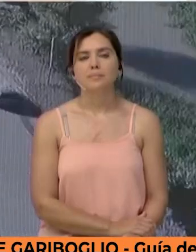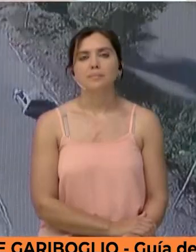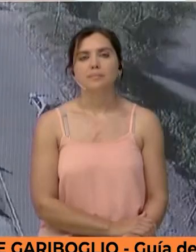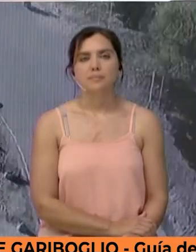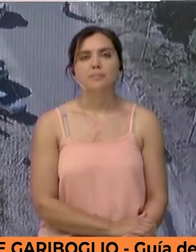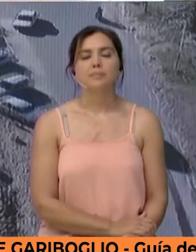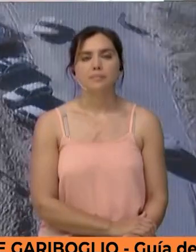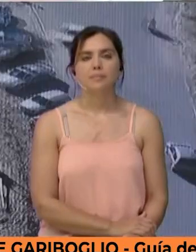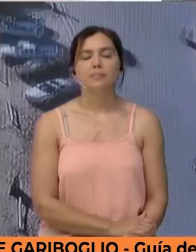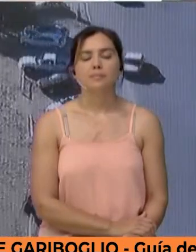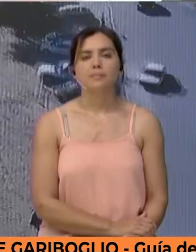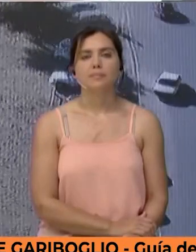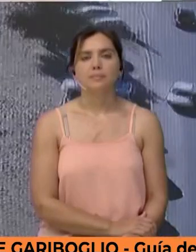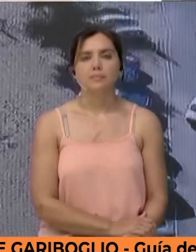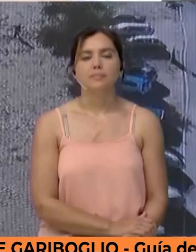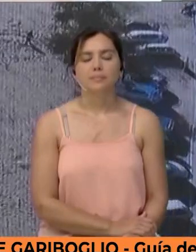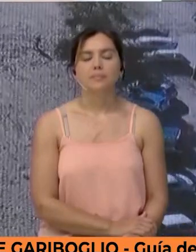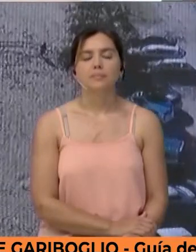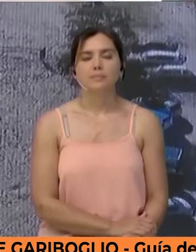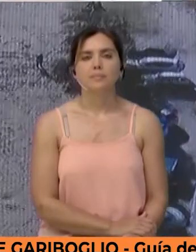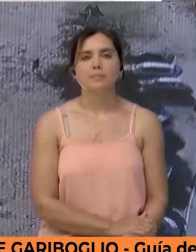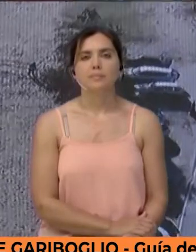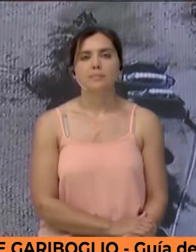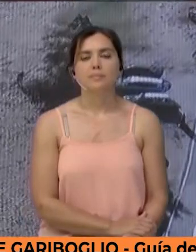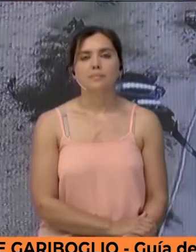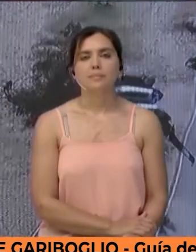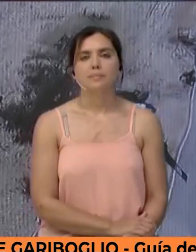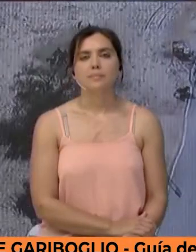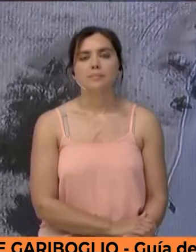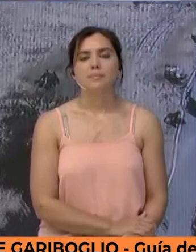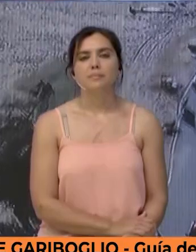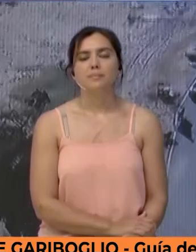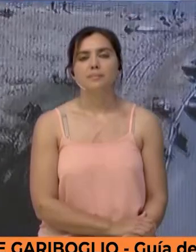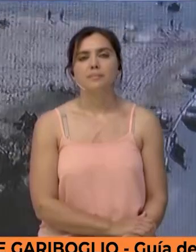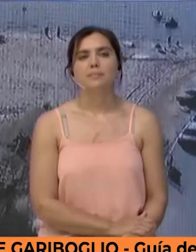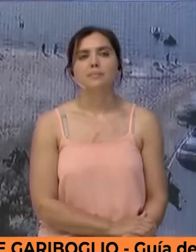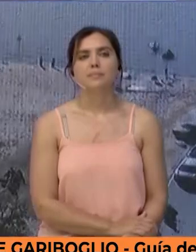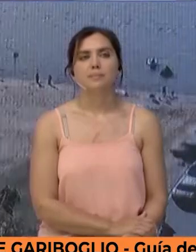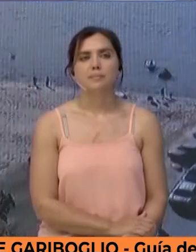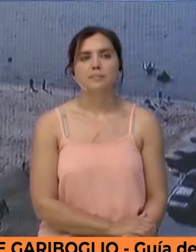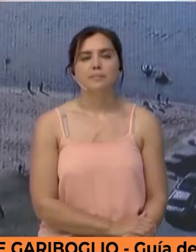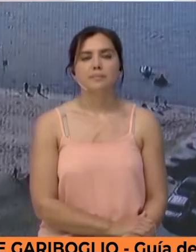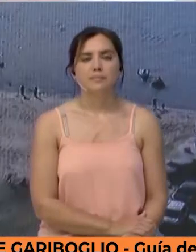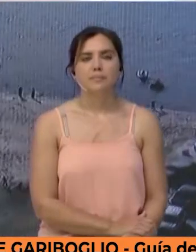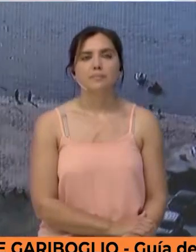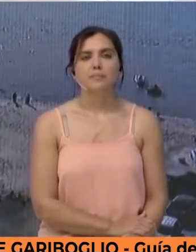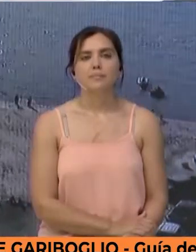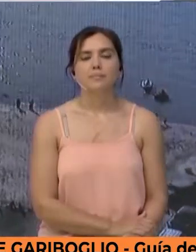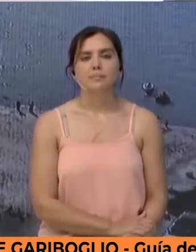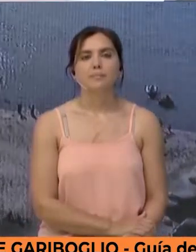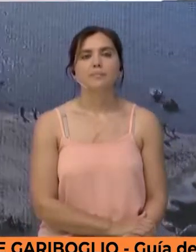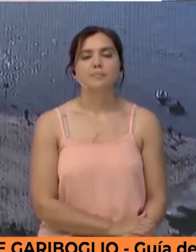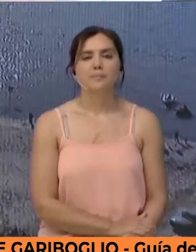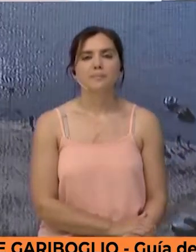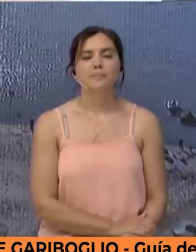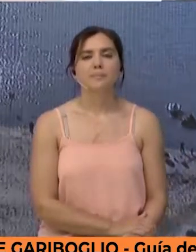decreciente se había roto. Entonces, los sectores internos estaban todos secos y había modificado todo, decía yo, lo que es la flora y fauna isleña. Pero ahora,